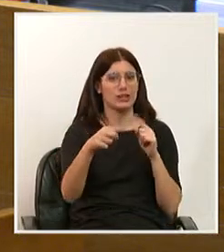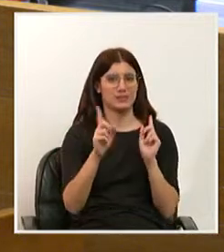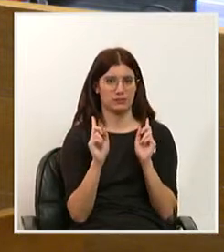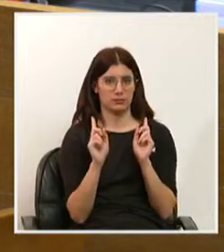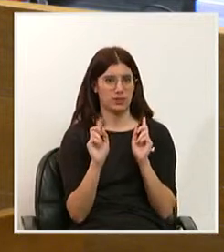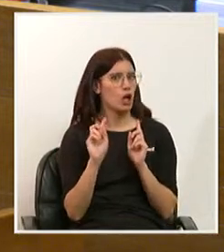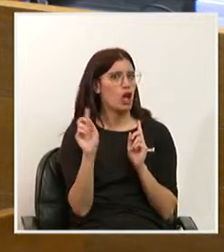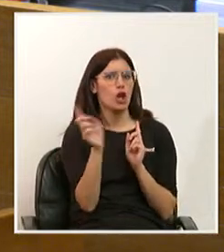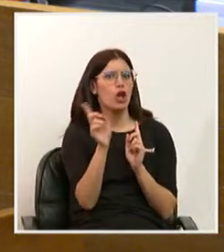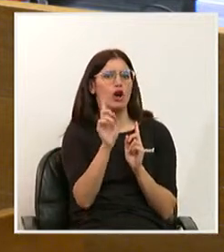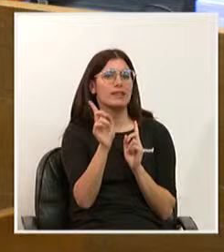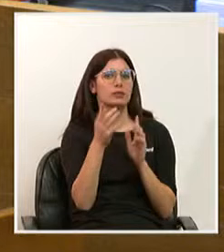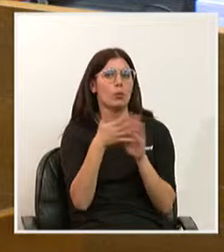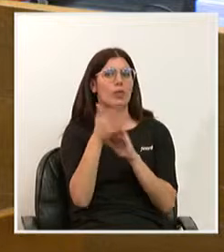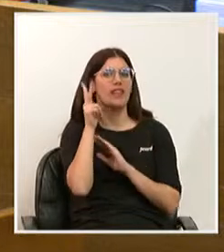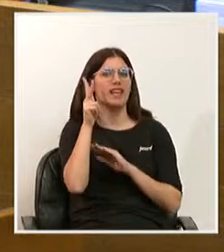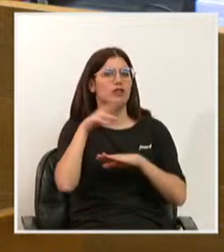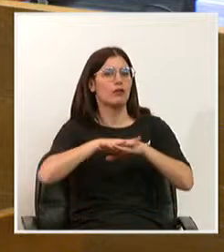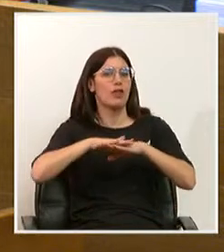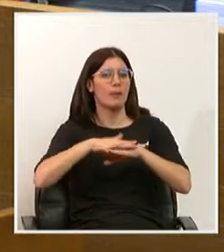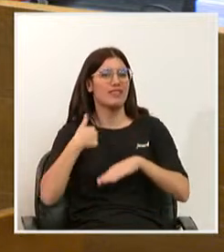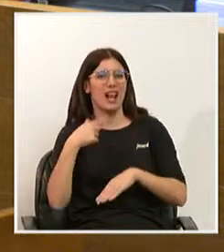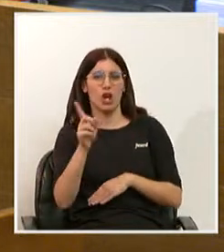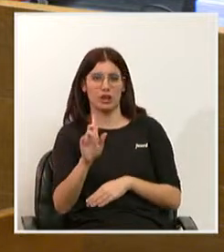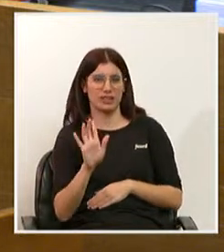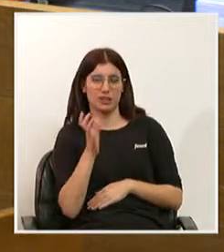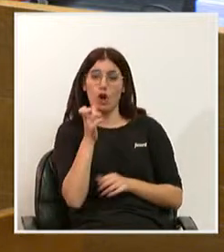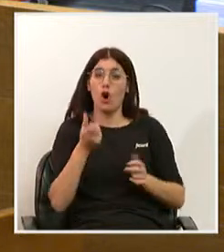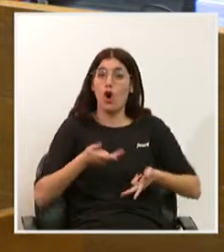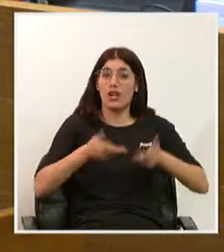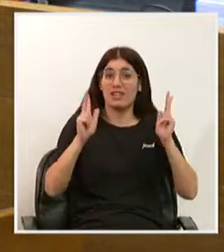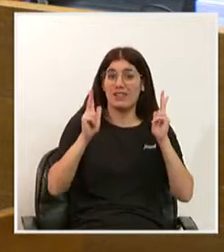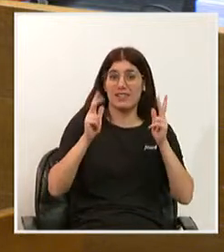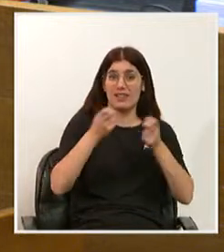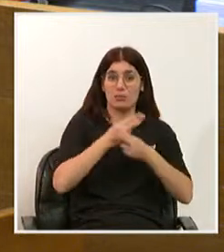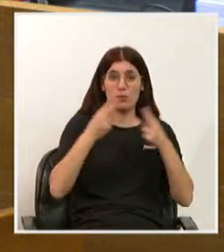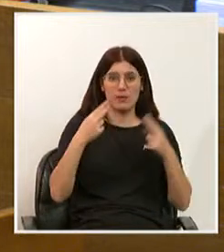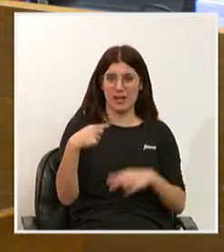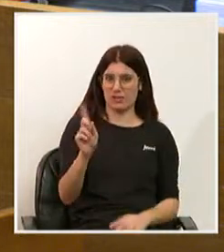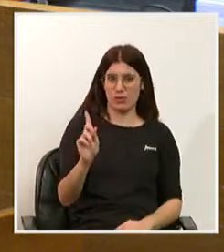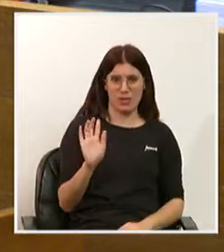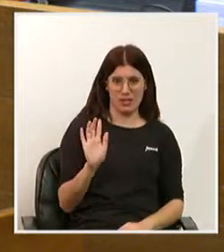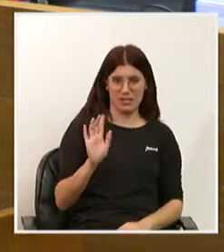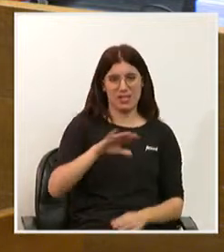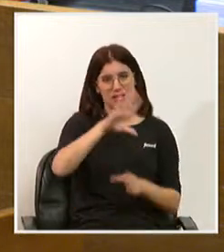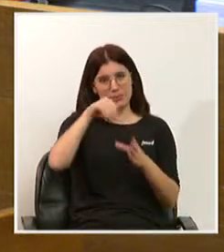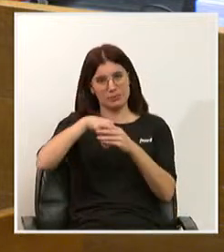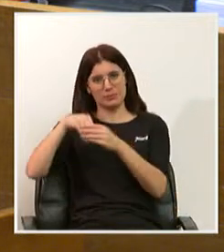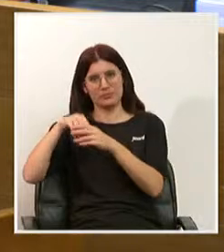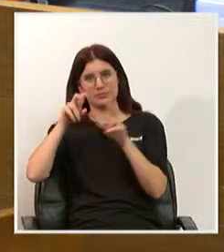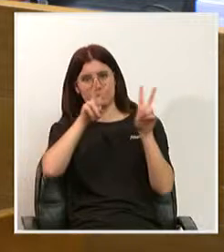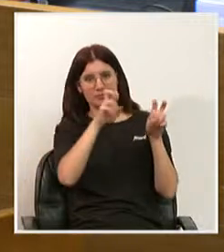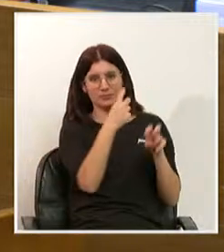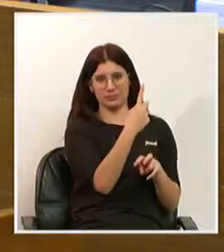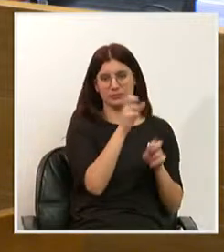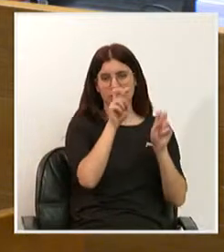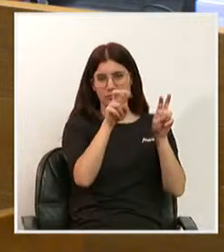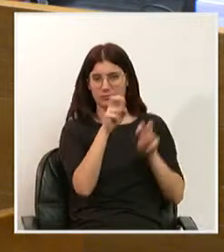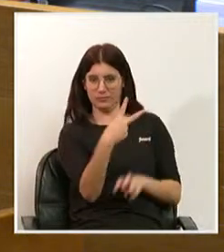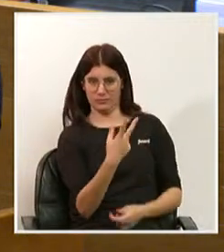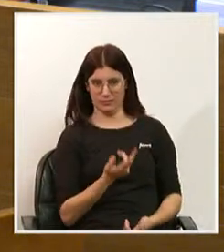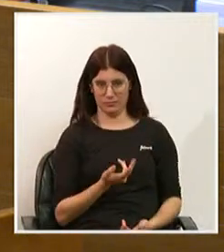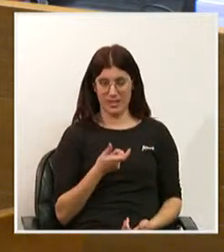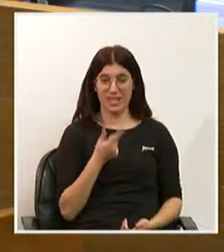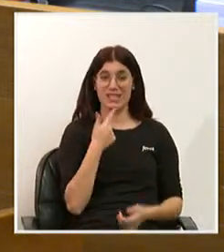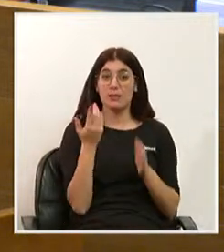no estamos hablando de un derecho fundamental o de libertades públicas las cuales están recogidos en los capítulos uno y dos